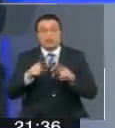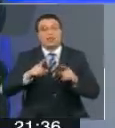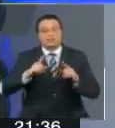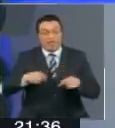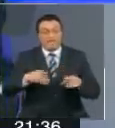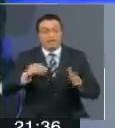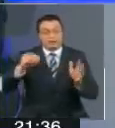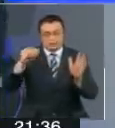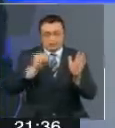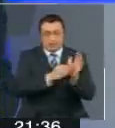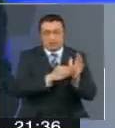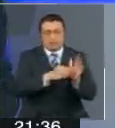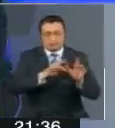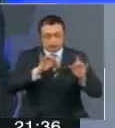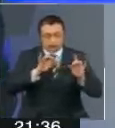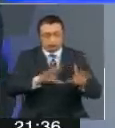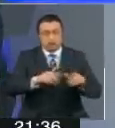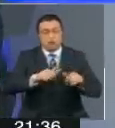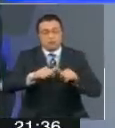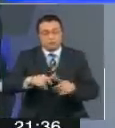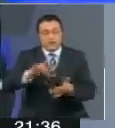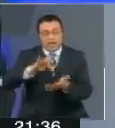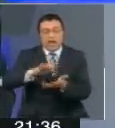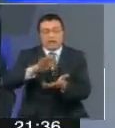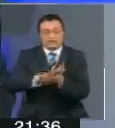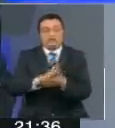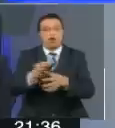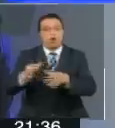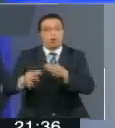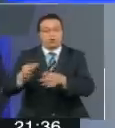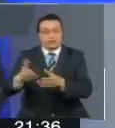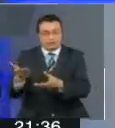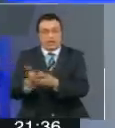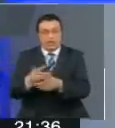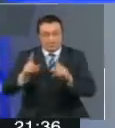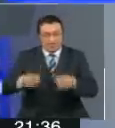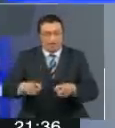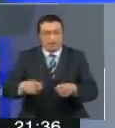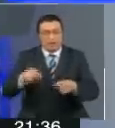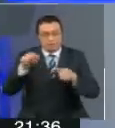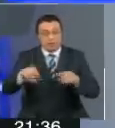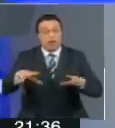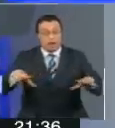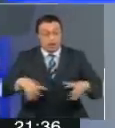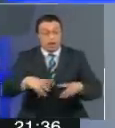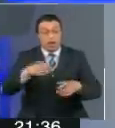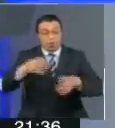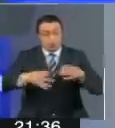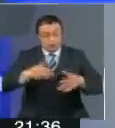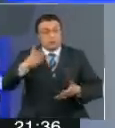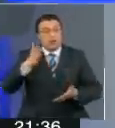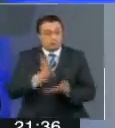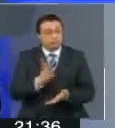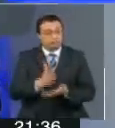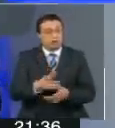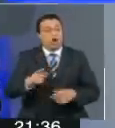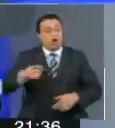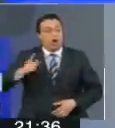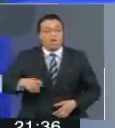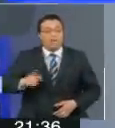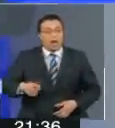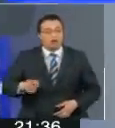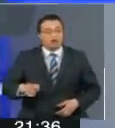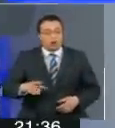quedar en los archivos de la justicia. Hacer justicia es una